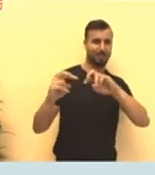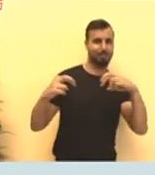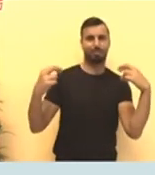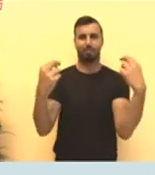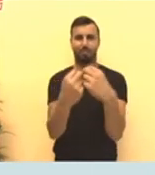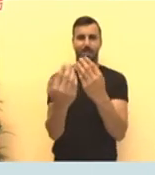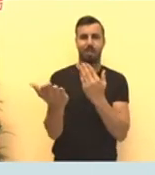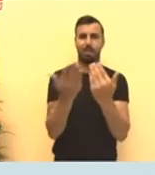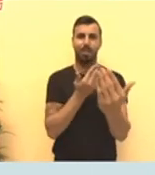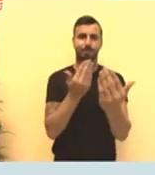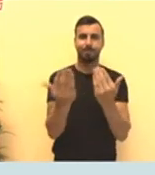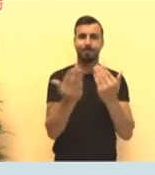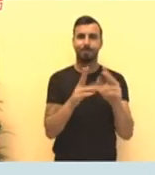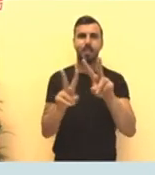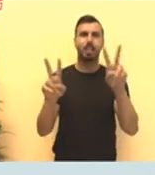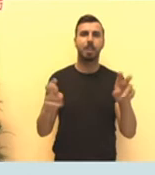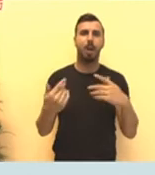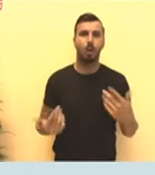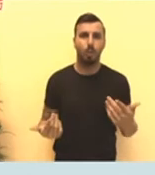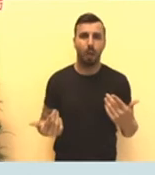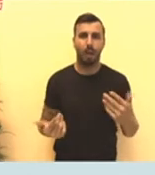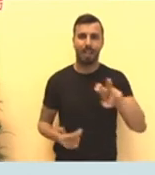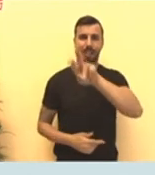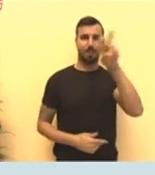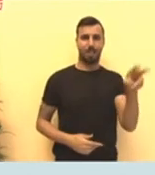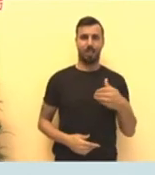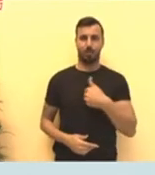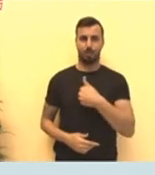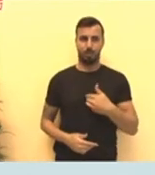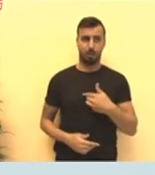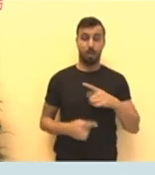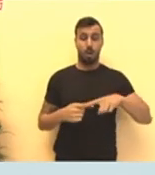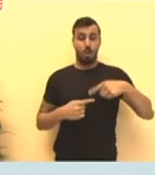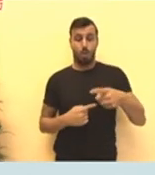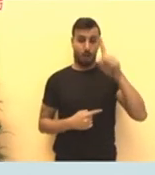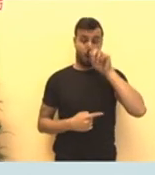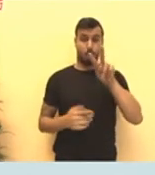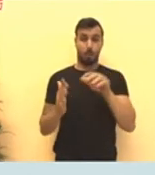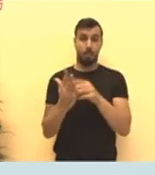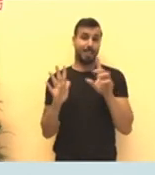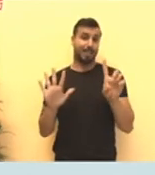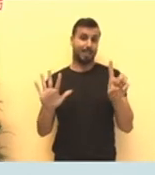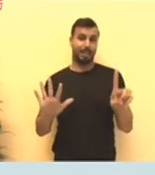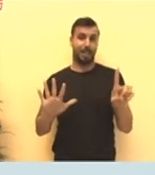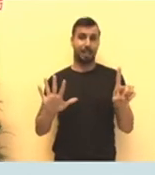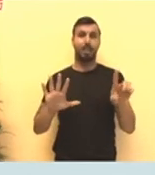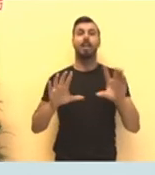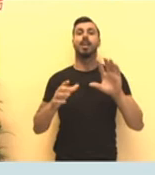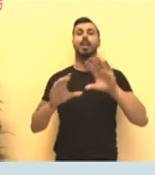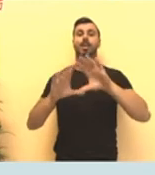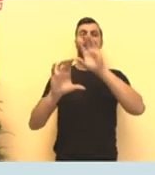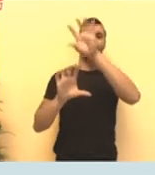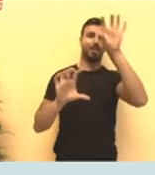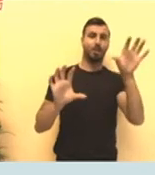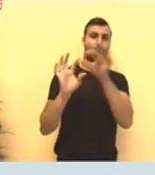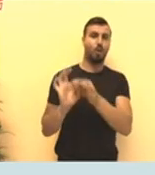acuñamos otro término. Término es diversidad funcional. En el 2006, con la Convención Internacional de las Naciones Unidas sobre los Derechos de las